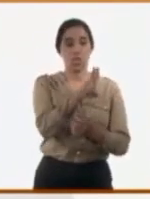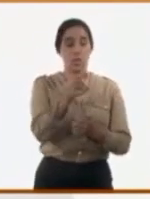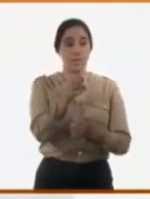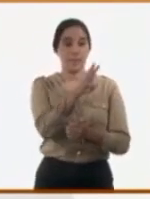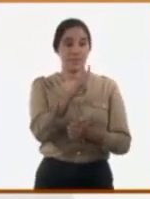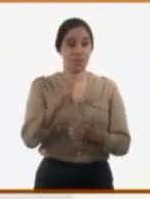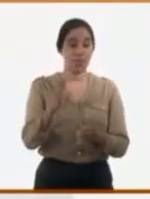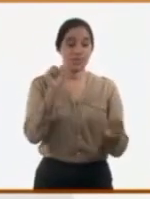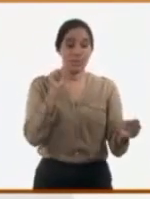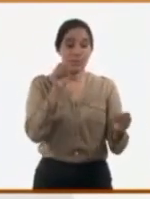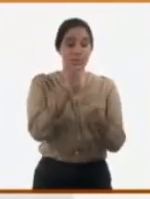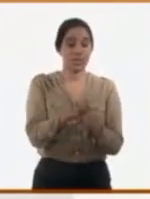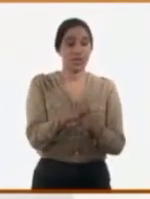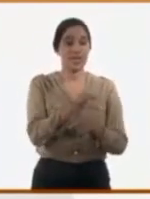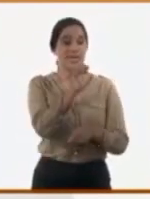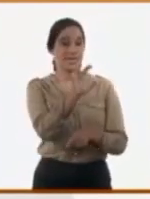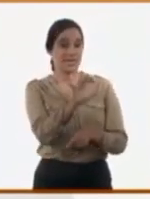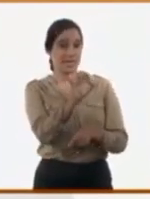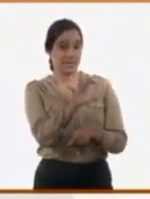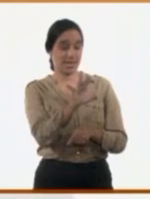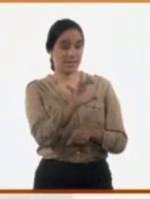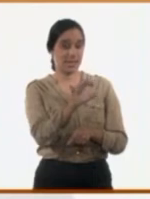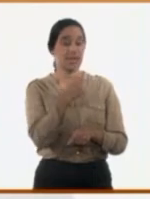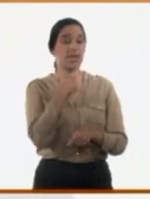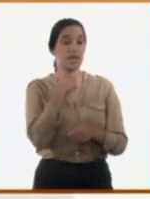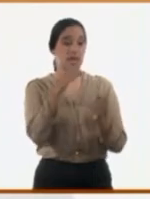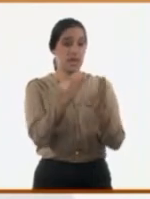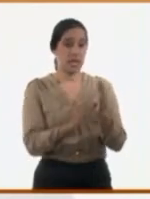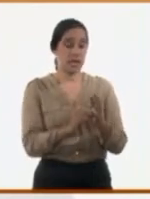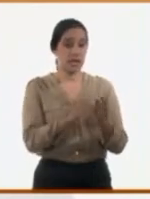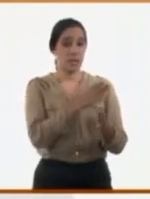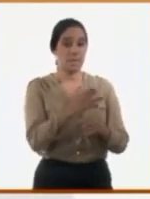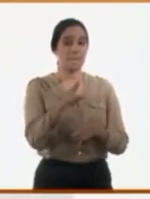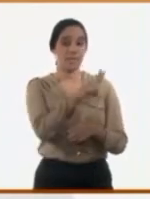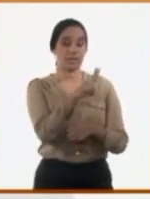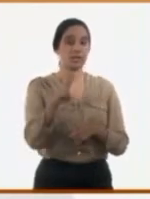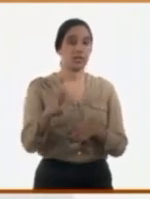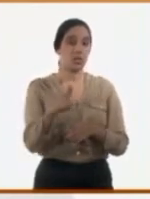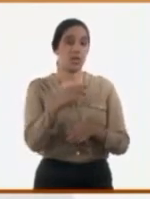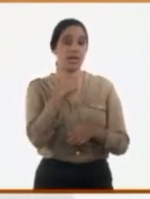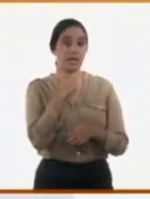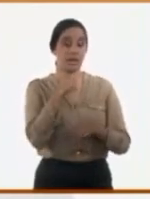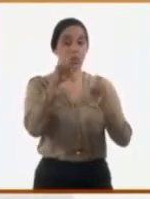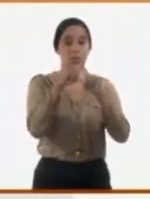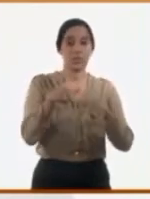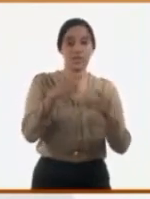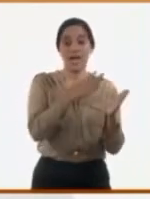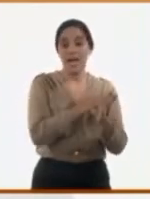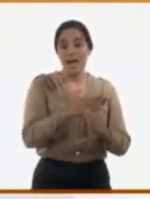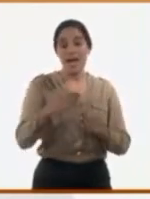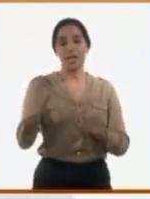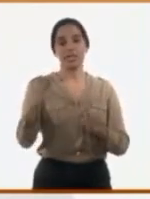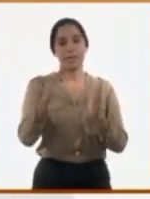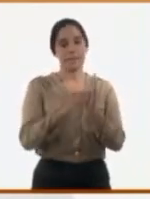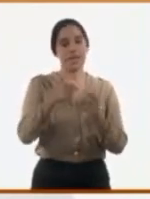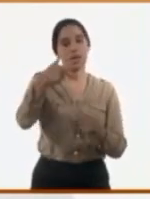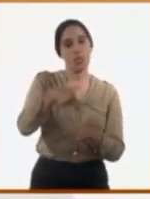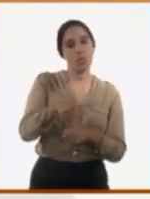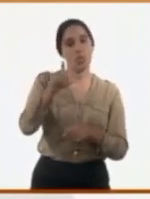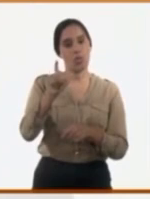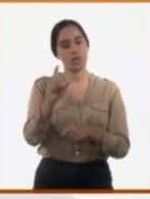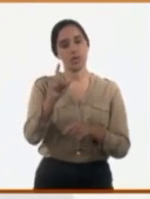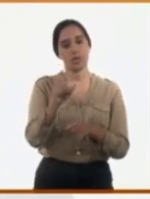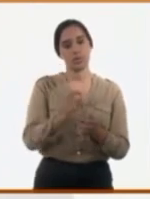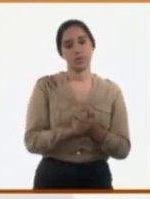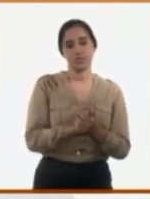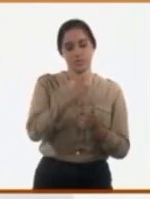entre el 15 de enero 22 de enero otras universidades hasta el mes de julio de septiembre